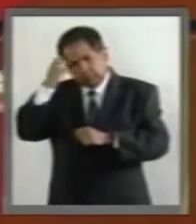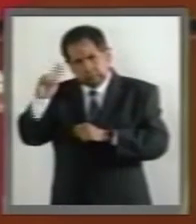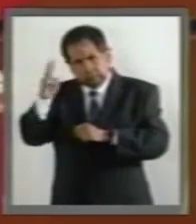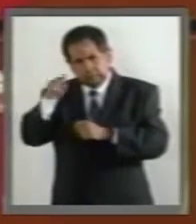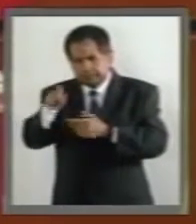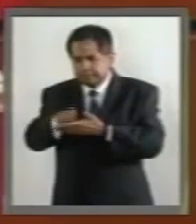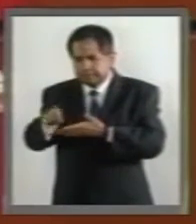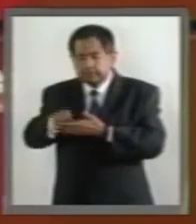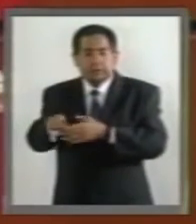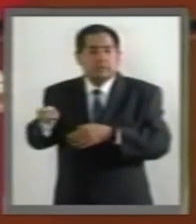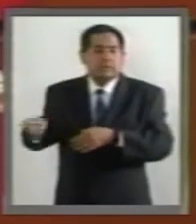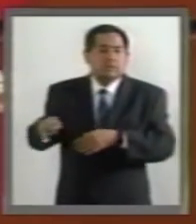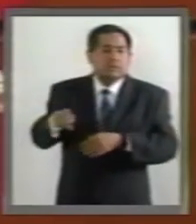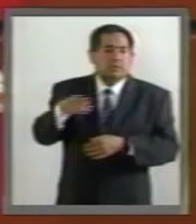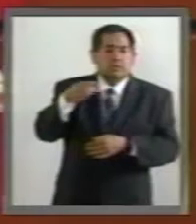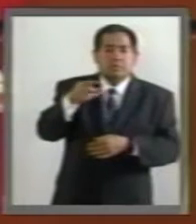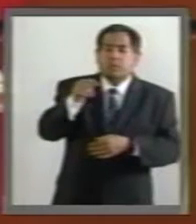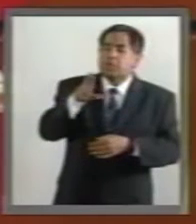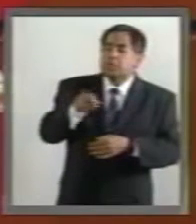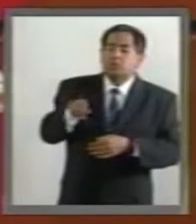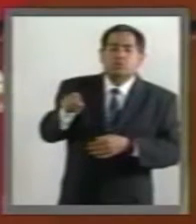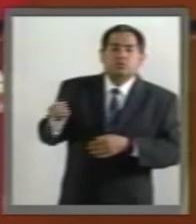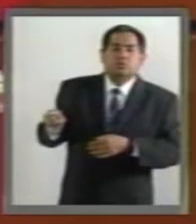el maestro